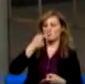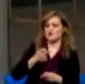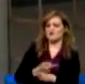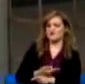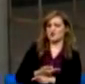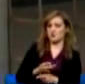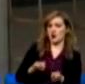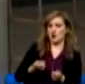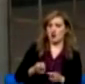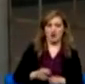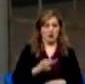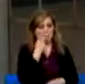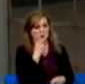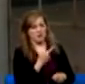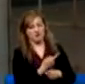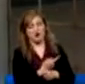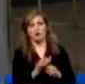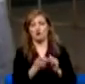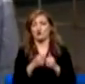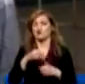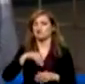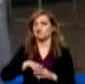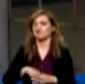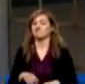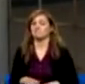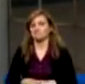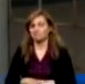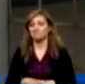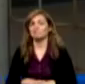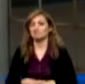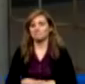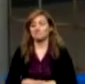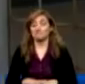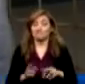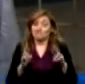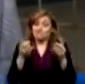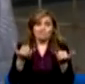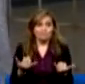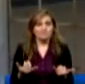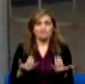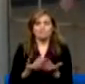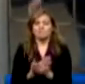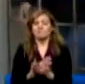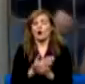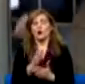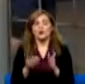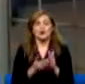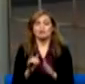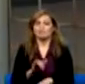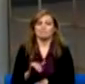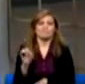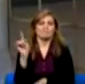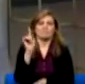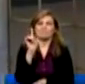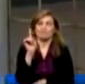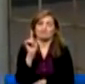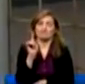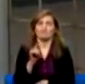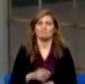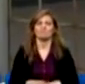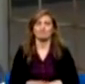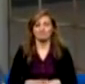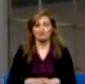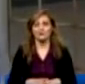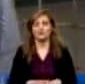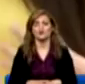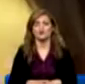políticos llevaron a algunos inconvenientes dentro del seno del Consejo Metropolitano, y esperamos que este no sea un nuevo escenario en el que se repita